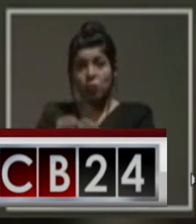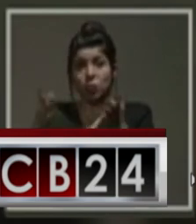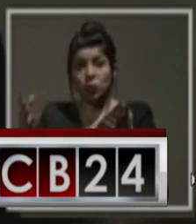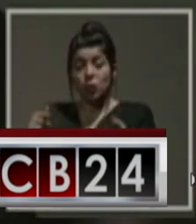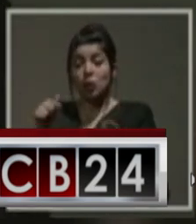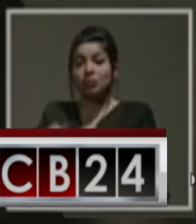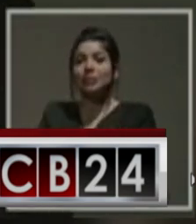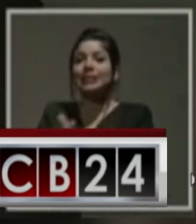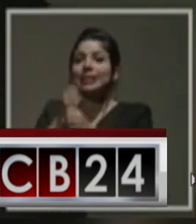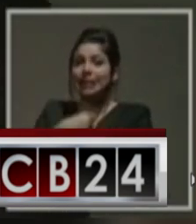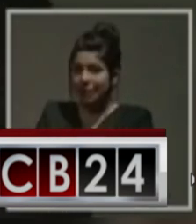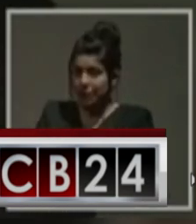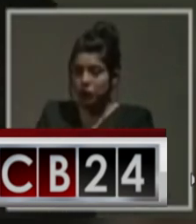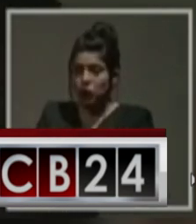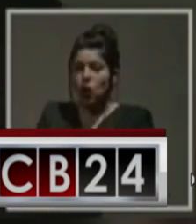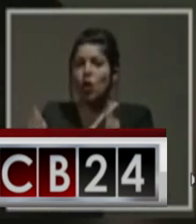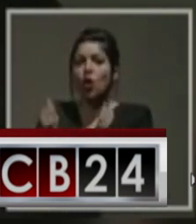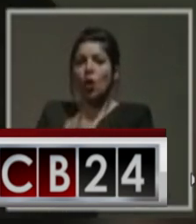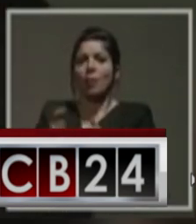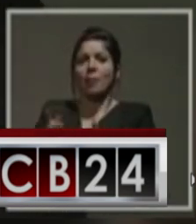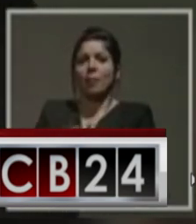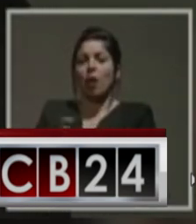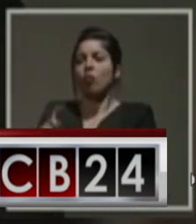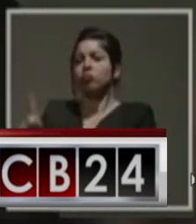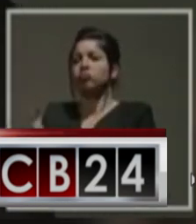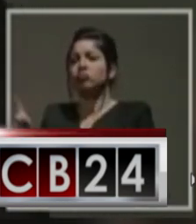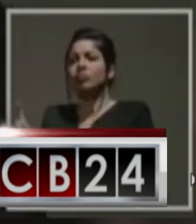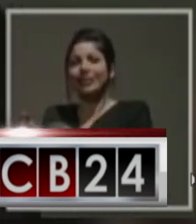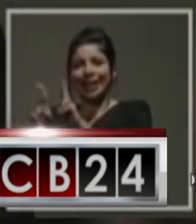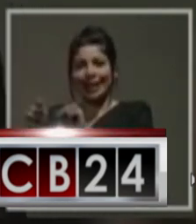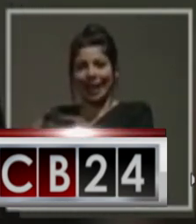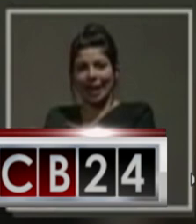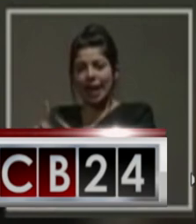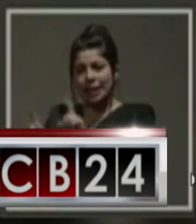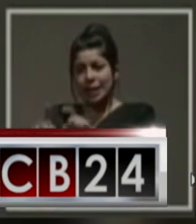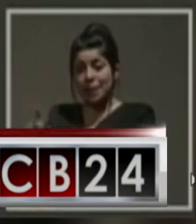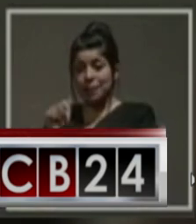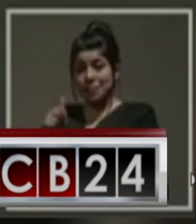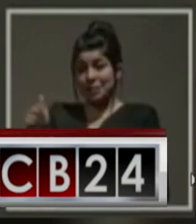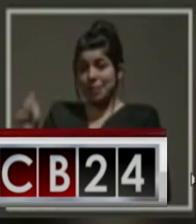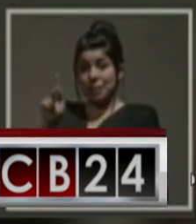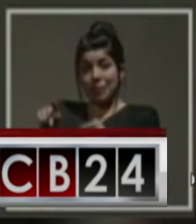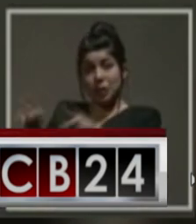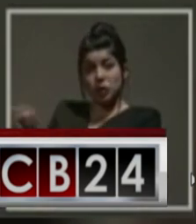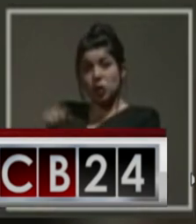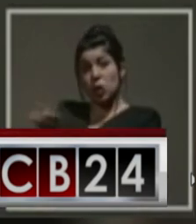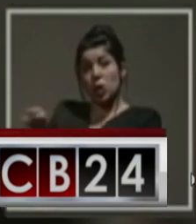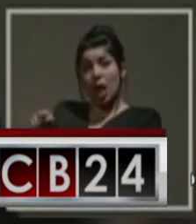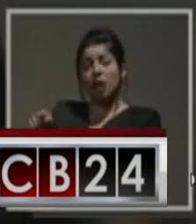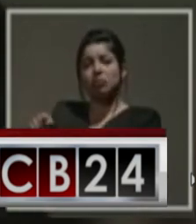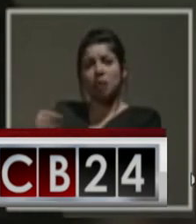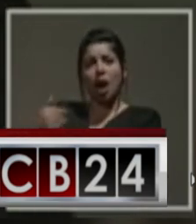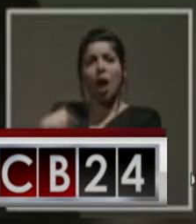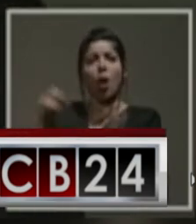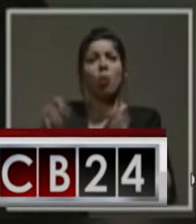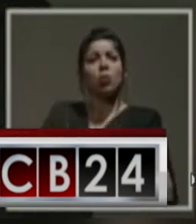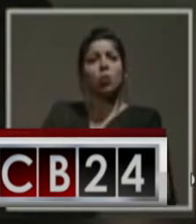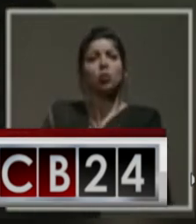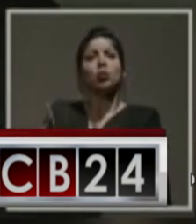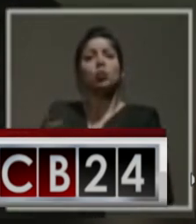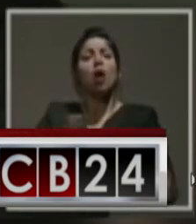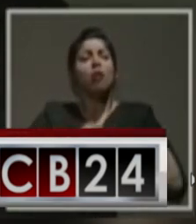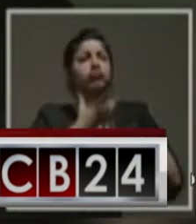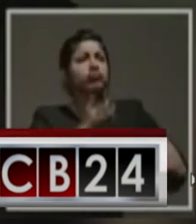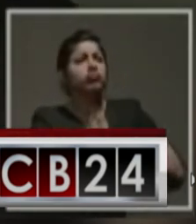hizo con una consulta también en línea, en la cual las personas podían y tenían la oportunidad de exponer